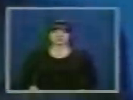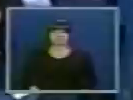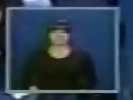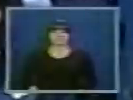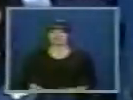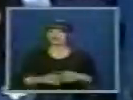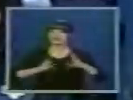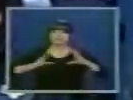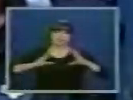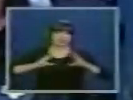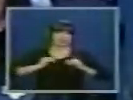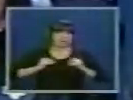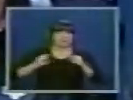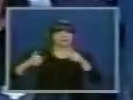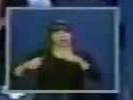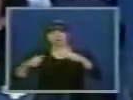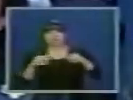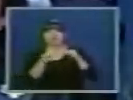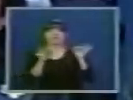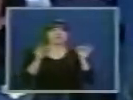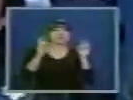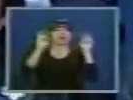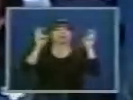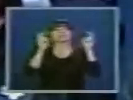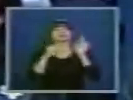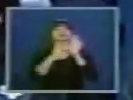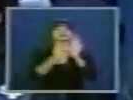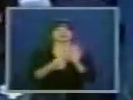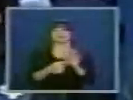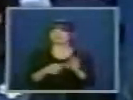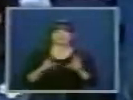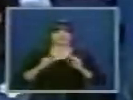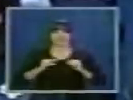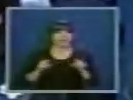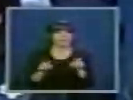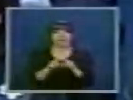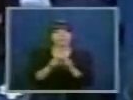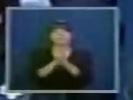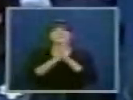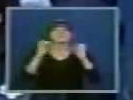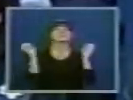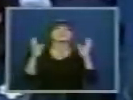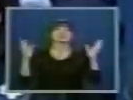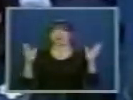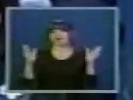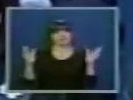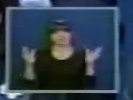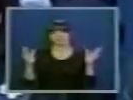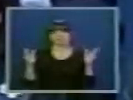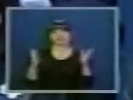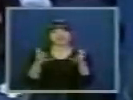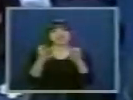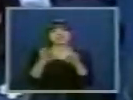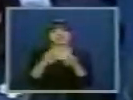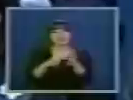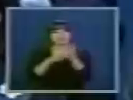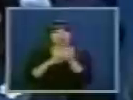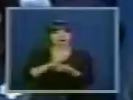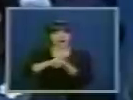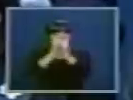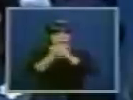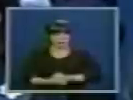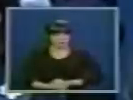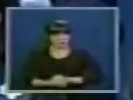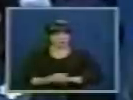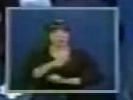No acepta consignas ni frases hechas. Tampoco pide milagros, quiere cambios